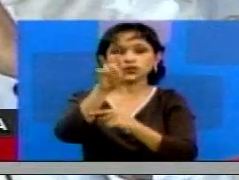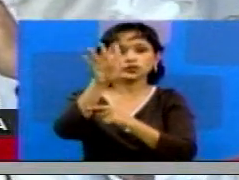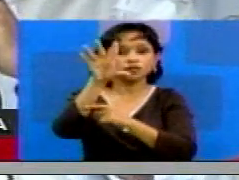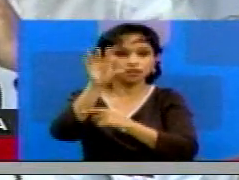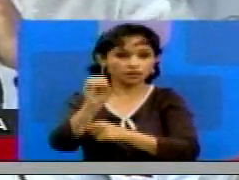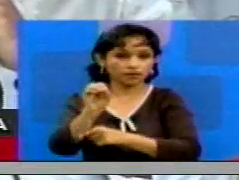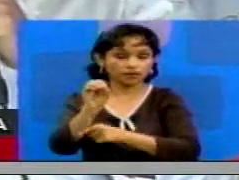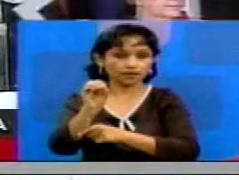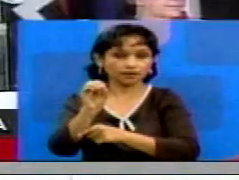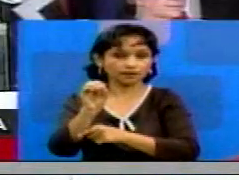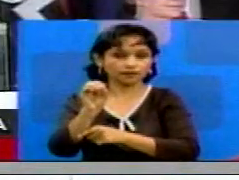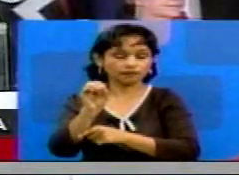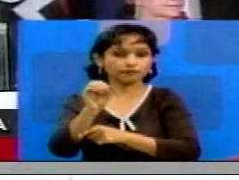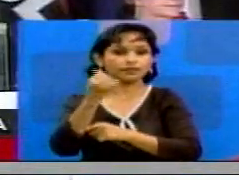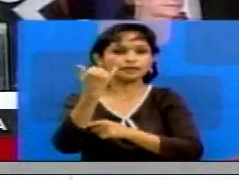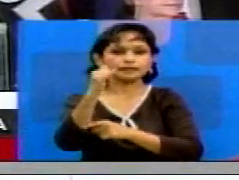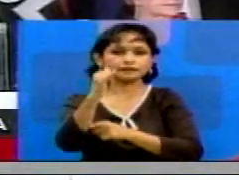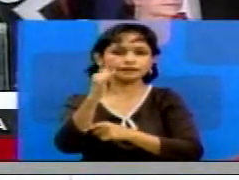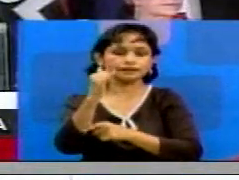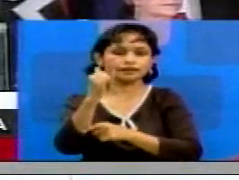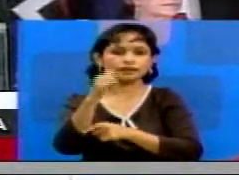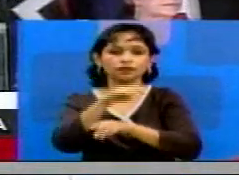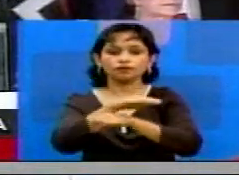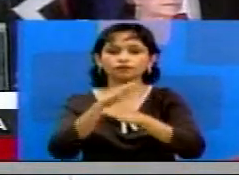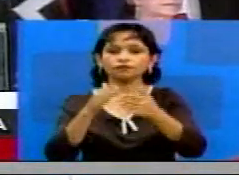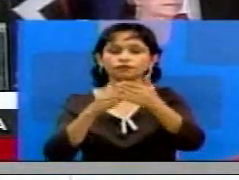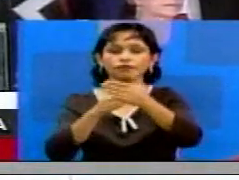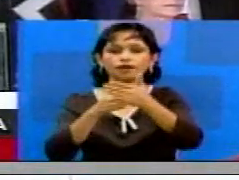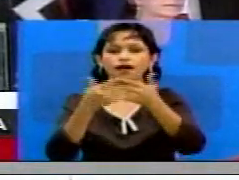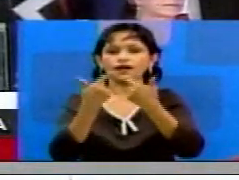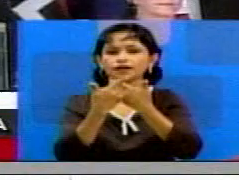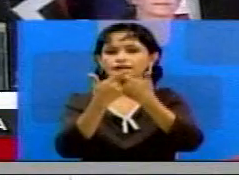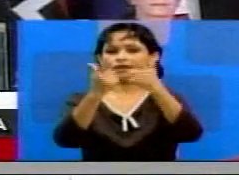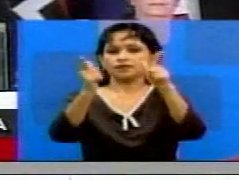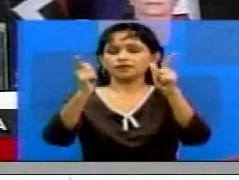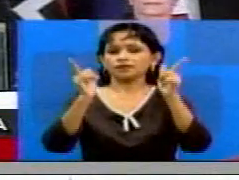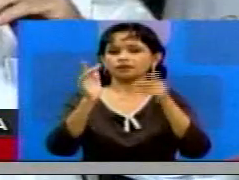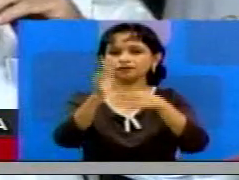2 córdobas 50 centavos, si lo dejáramos a libre mercado,